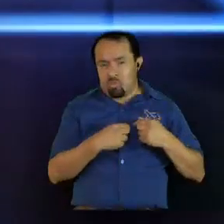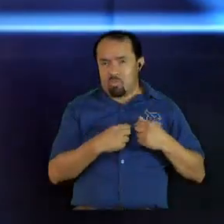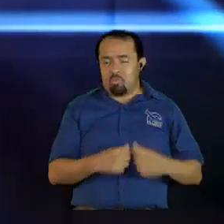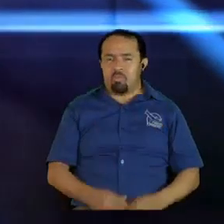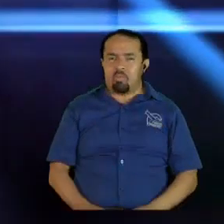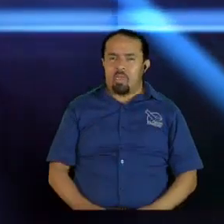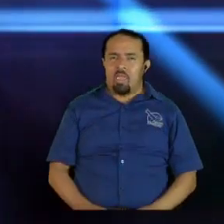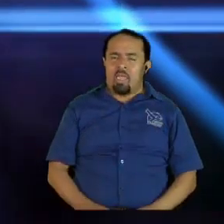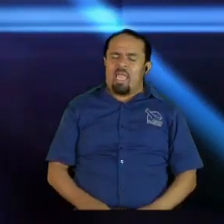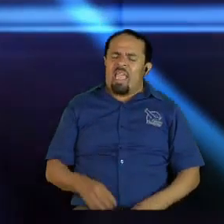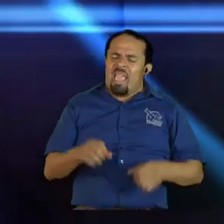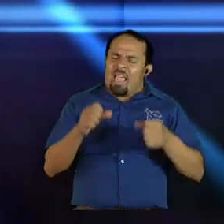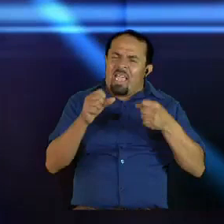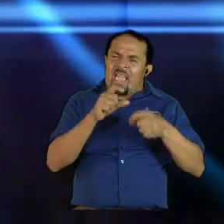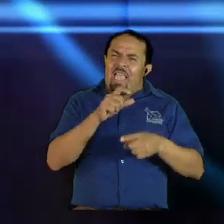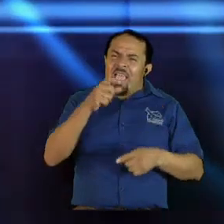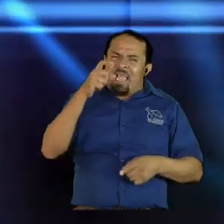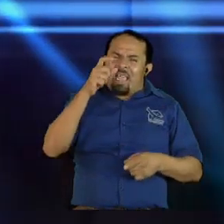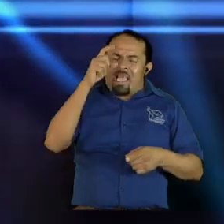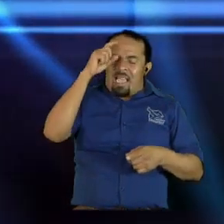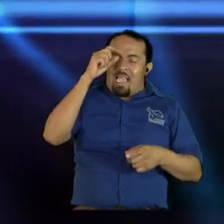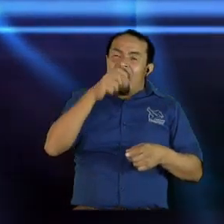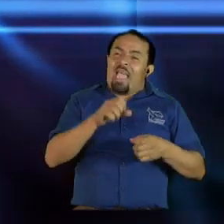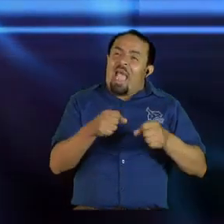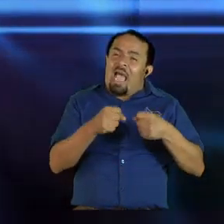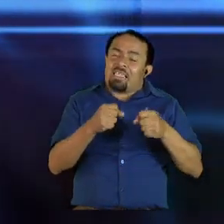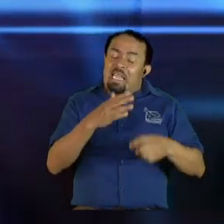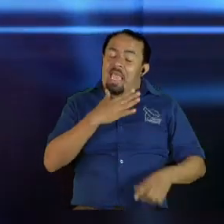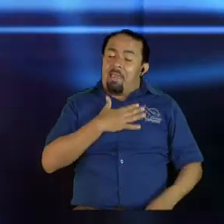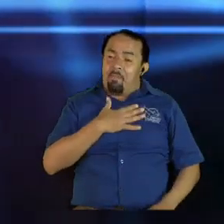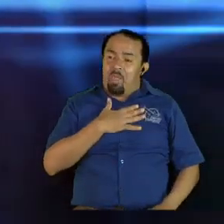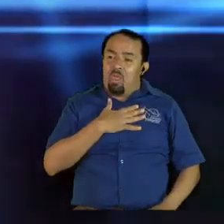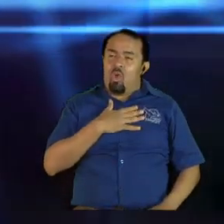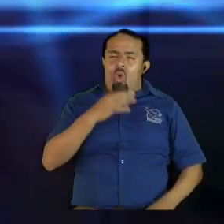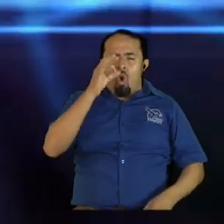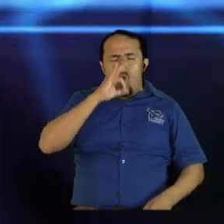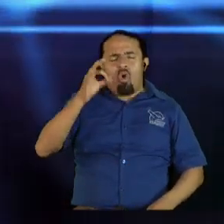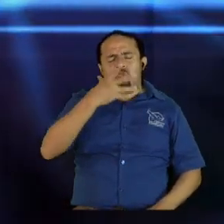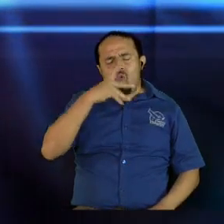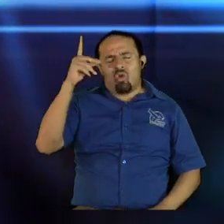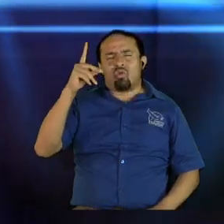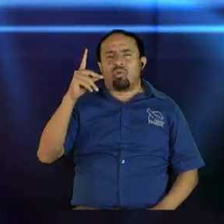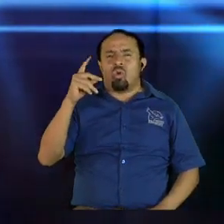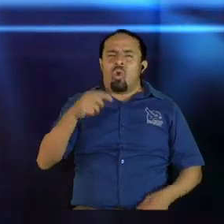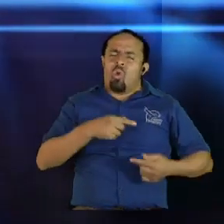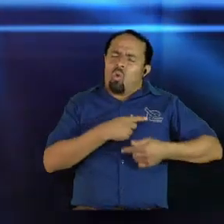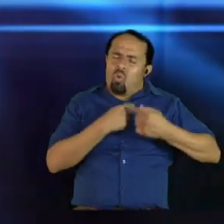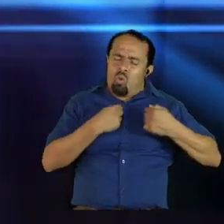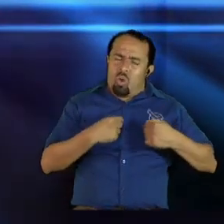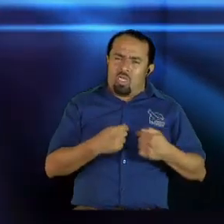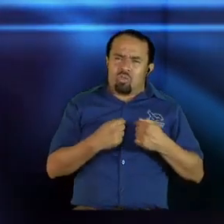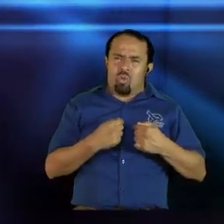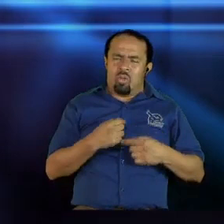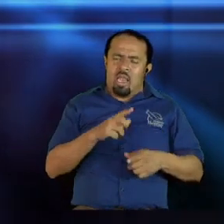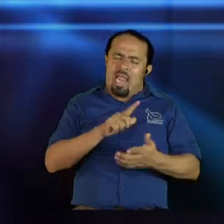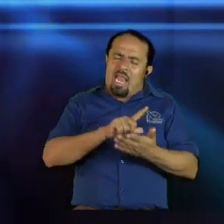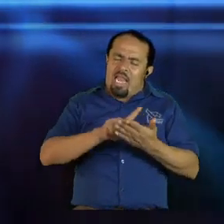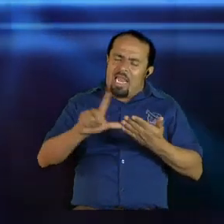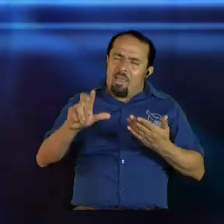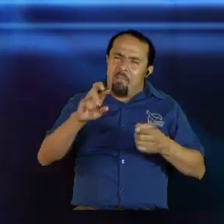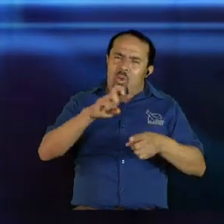Crea en mí, oh Dios, un corazón puro.